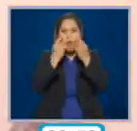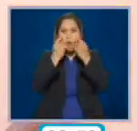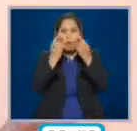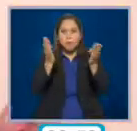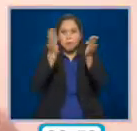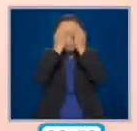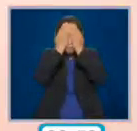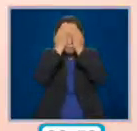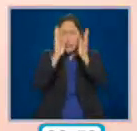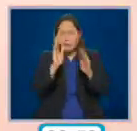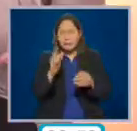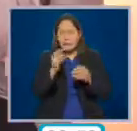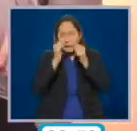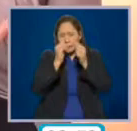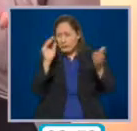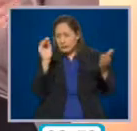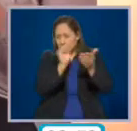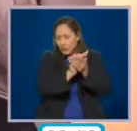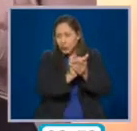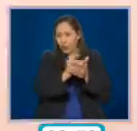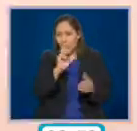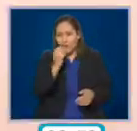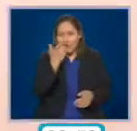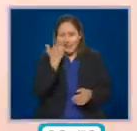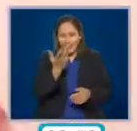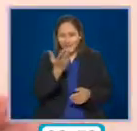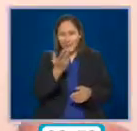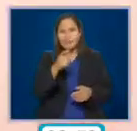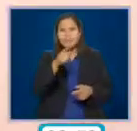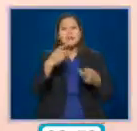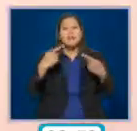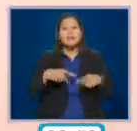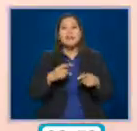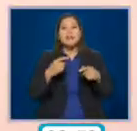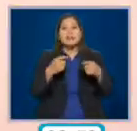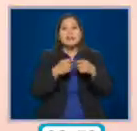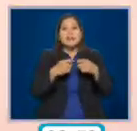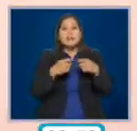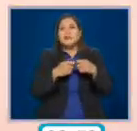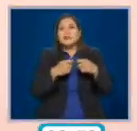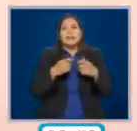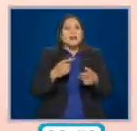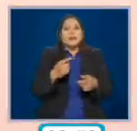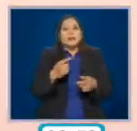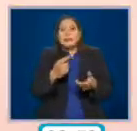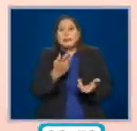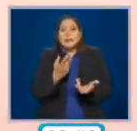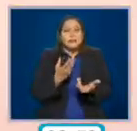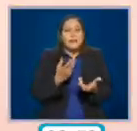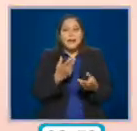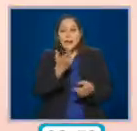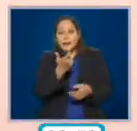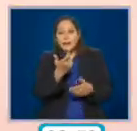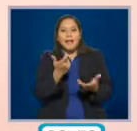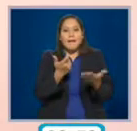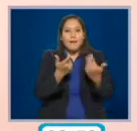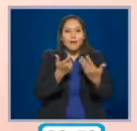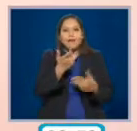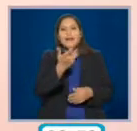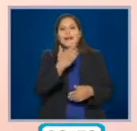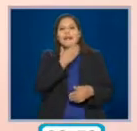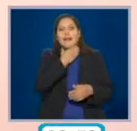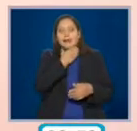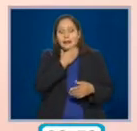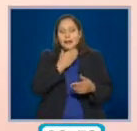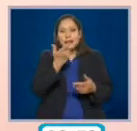boca también. Claro. Entonces viene esta relación. Hay personas que cuando están muy nerviosas respecto a su situación económica, por ejemplo, tienden